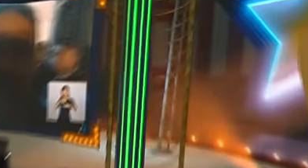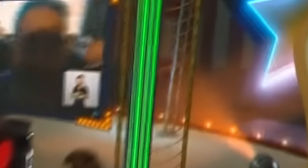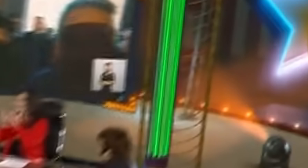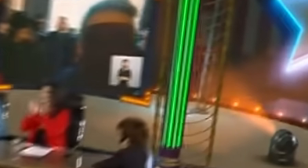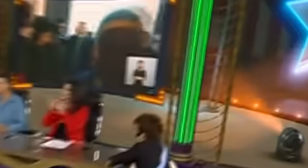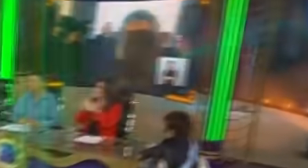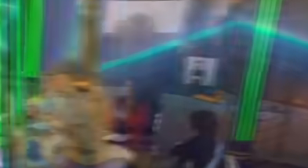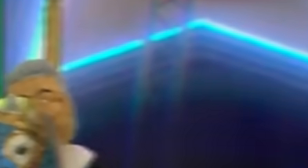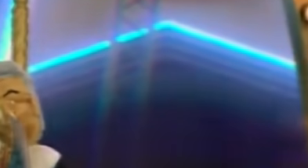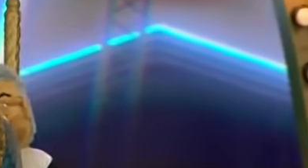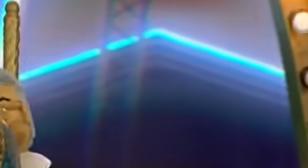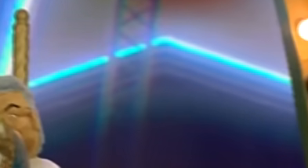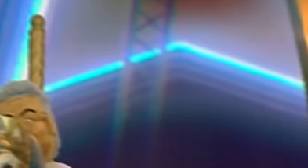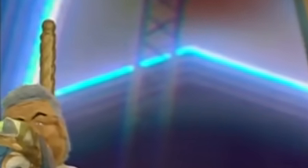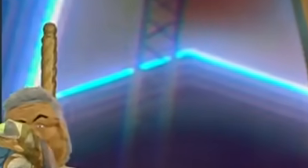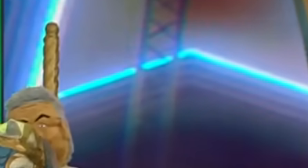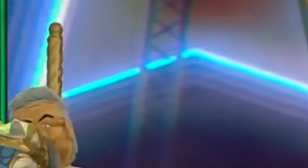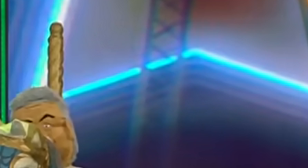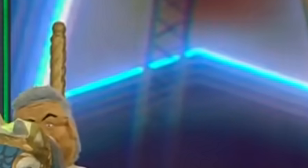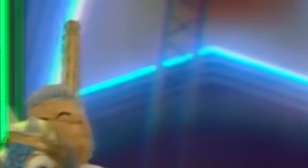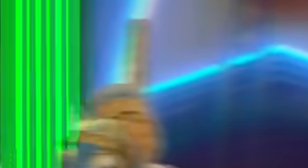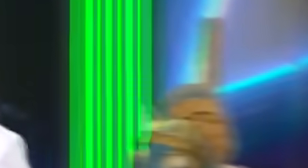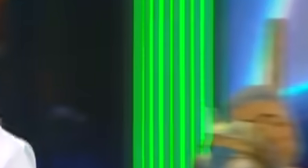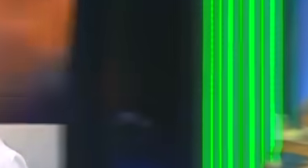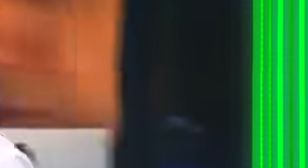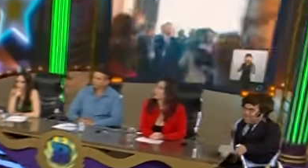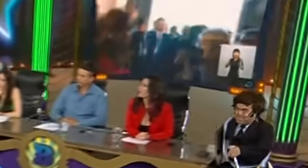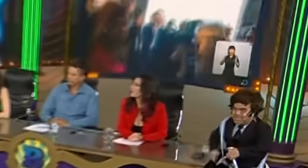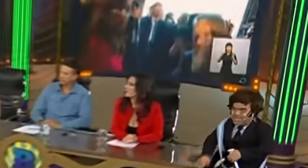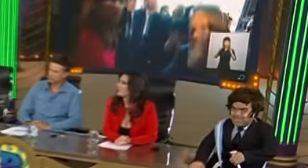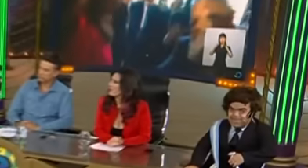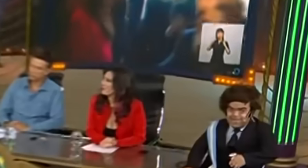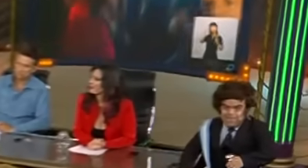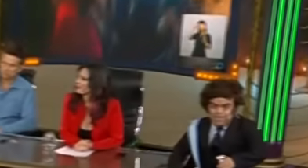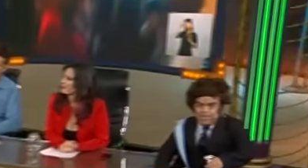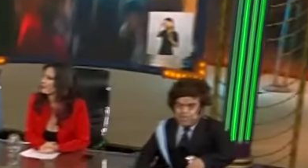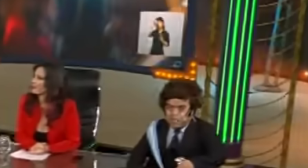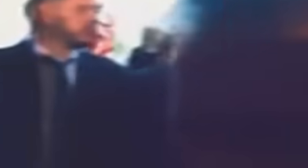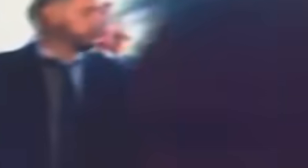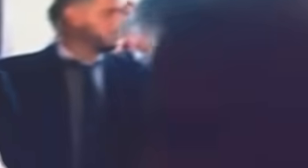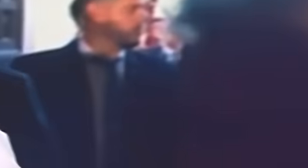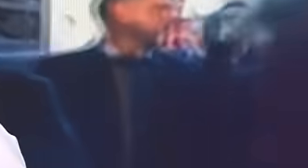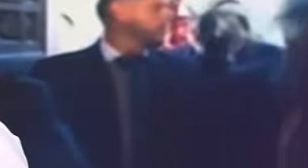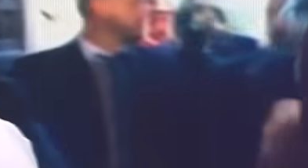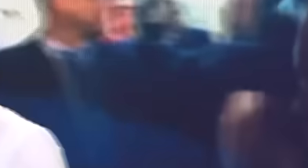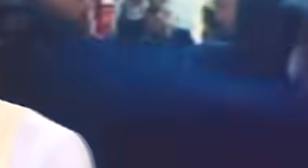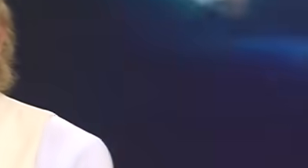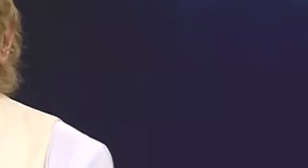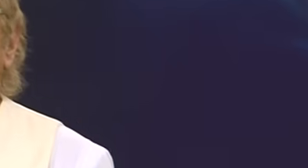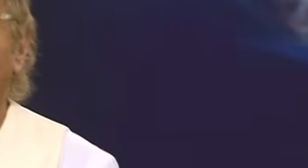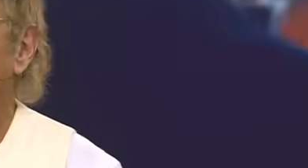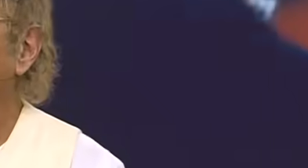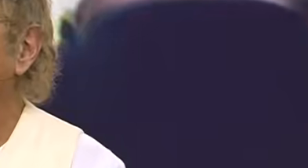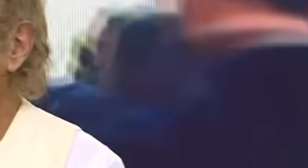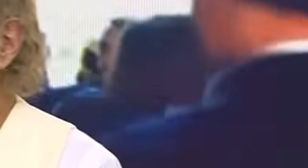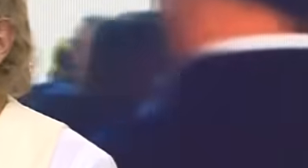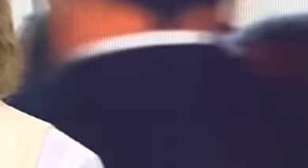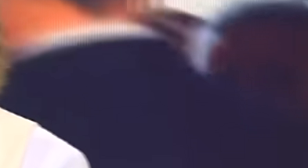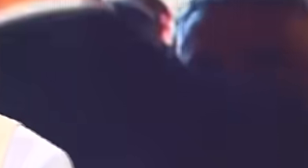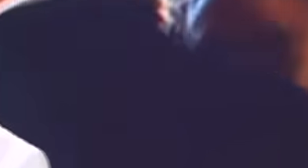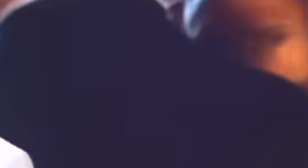¡Qué loco! ¿Cómo cambian los tiempos? Sí. ¿Cómo cambian los paradigmas? Porque